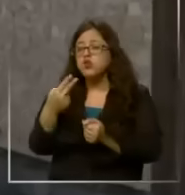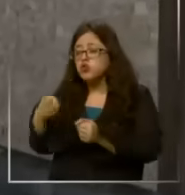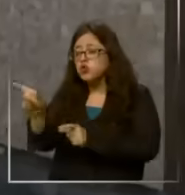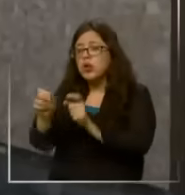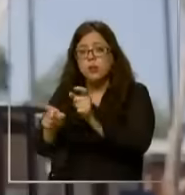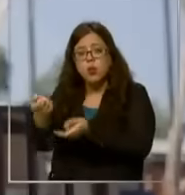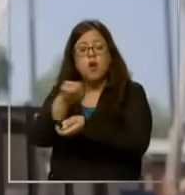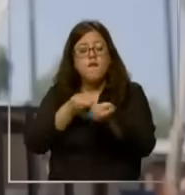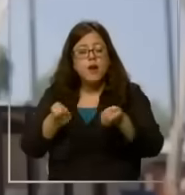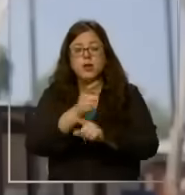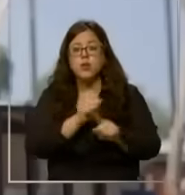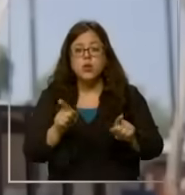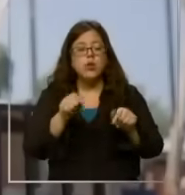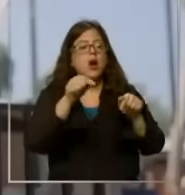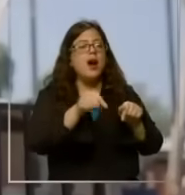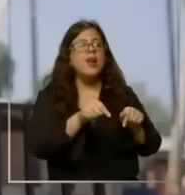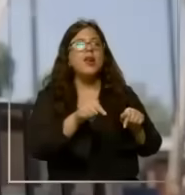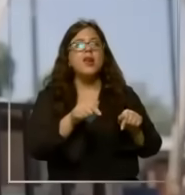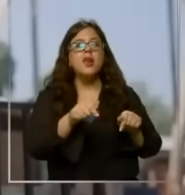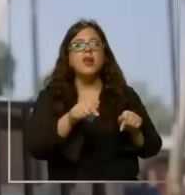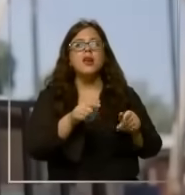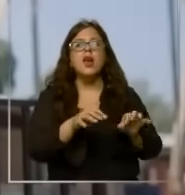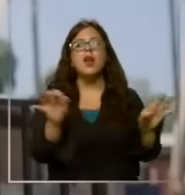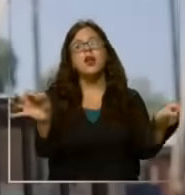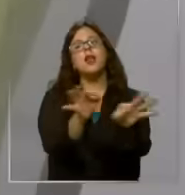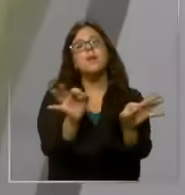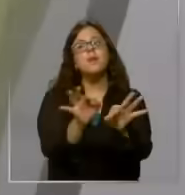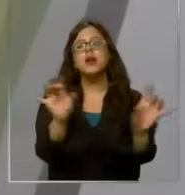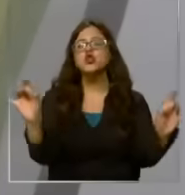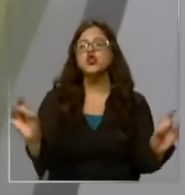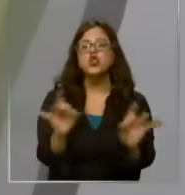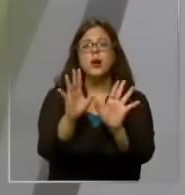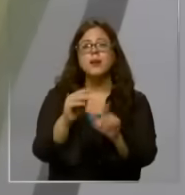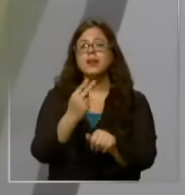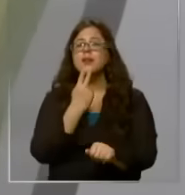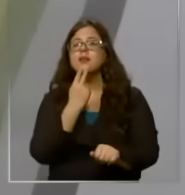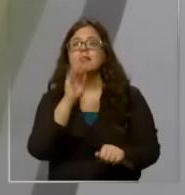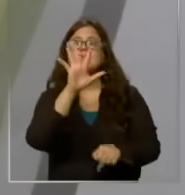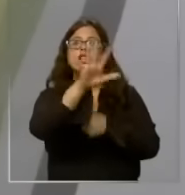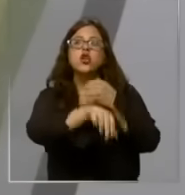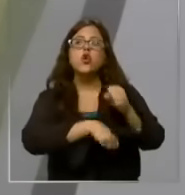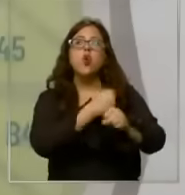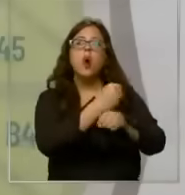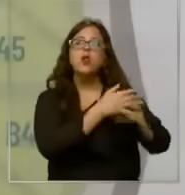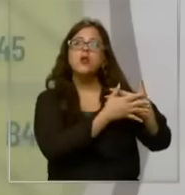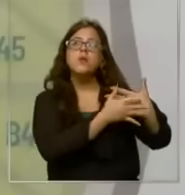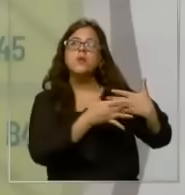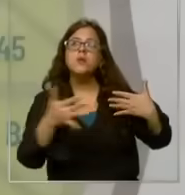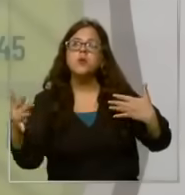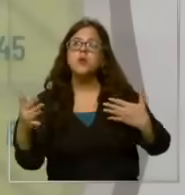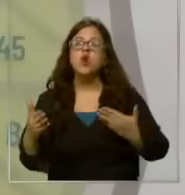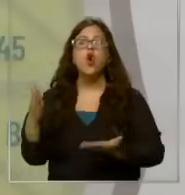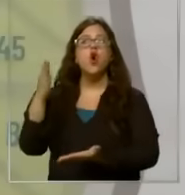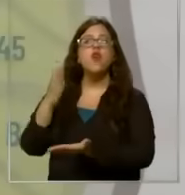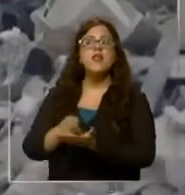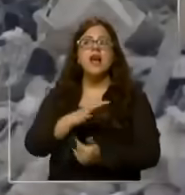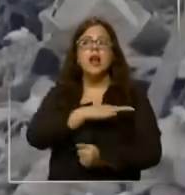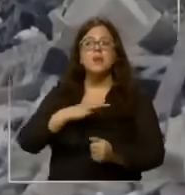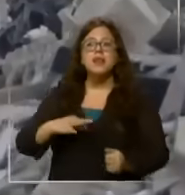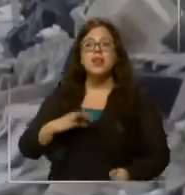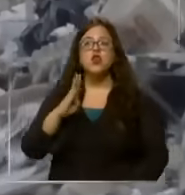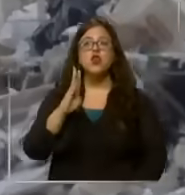que los vendía. Les hacen creer que el solo hecho de vivir 5 años faculta al Ministerio de Bienes Nacionales